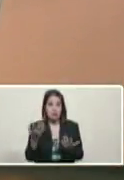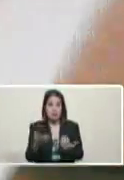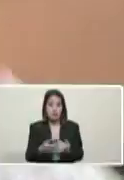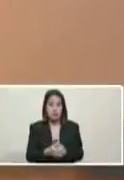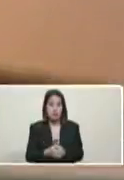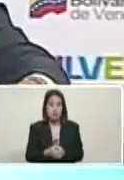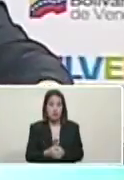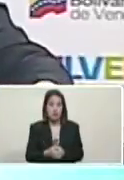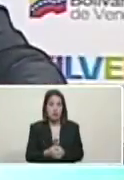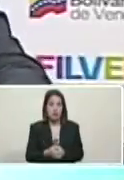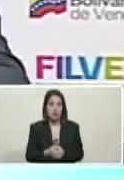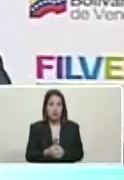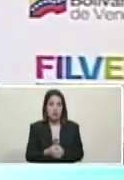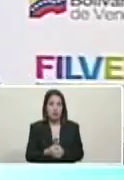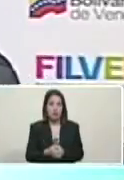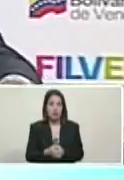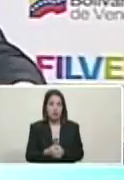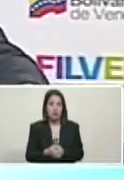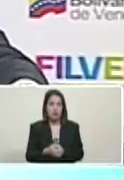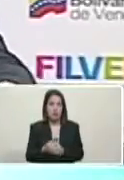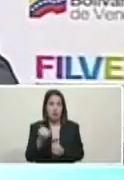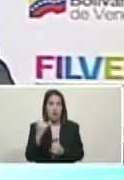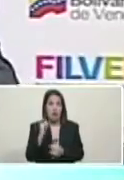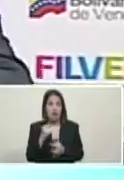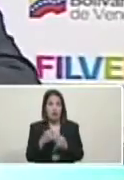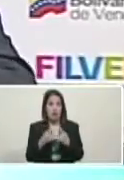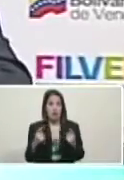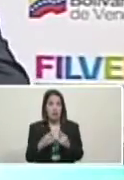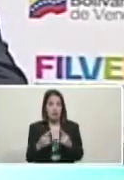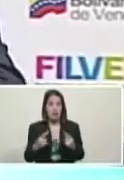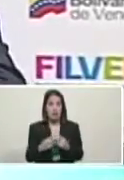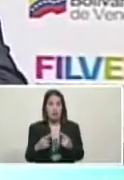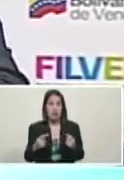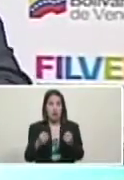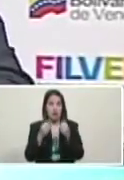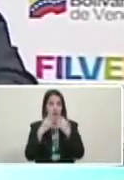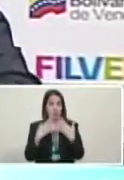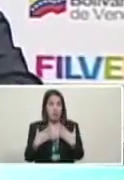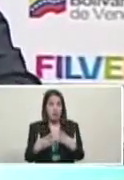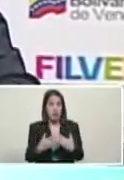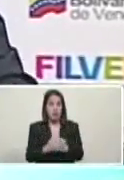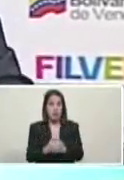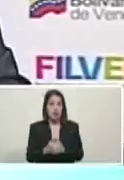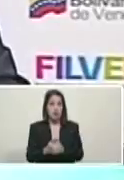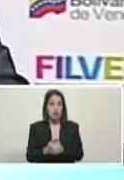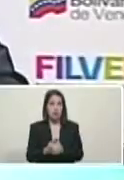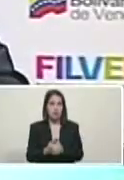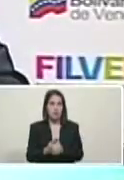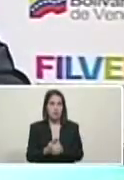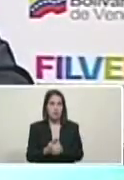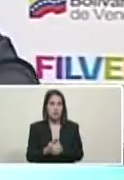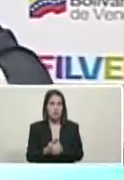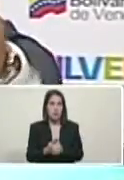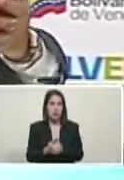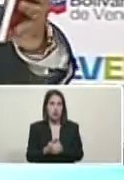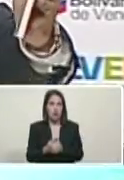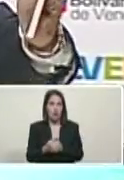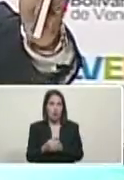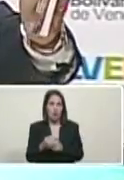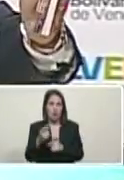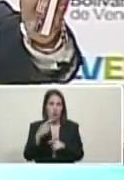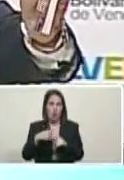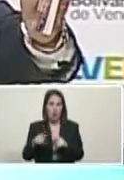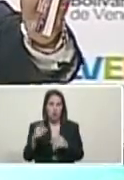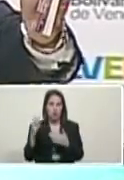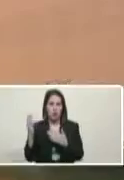Así que tenemos una diversidad hermosa. Por aquí tengo, hablando de hermosura, del editorial Alfredo Maneiro, El